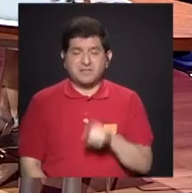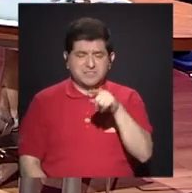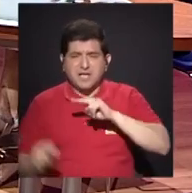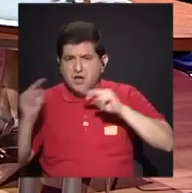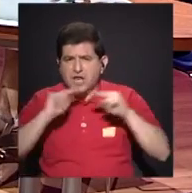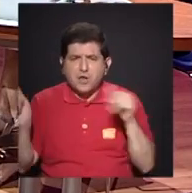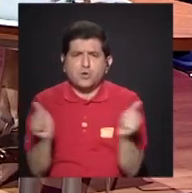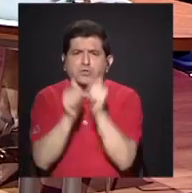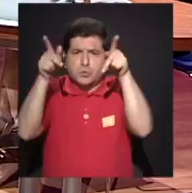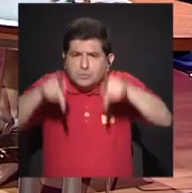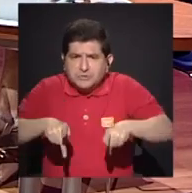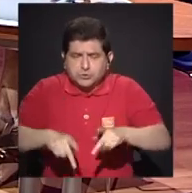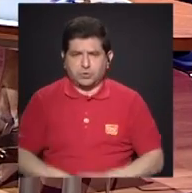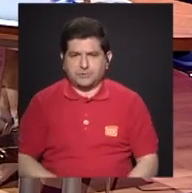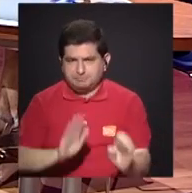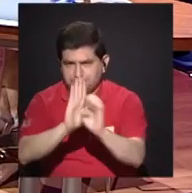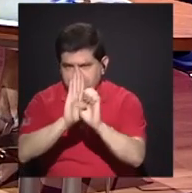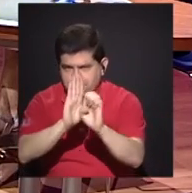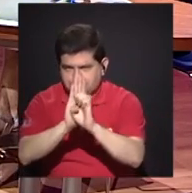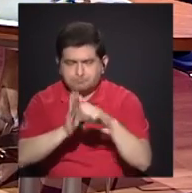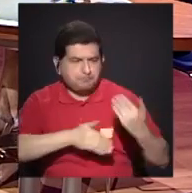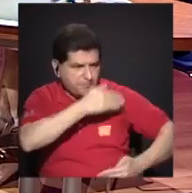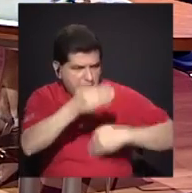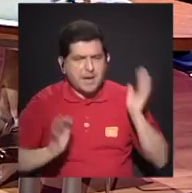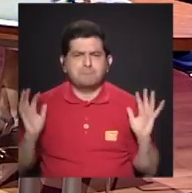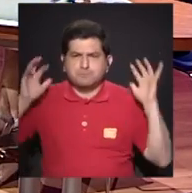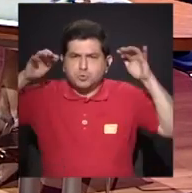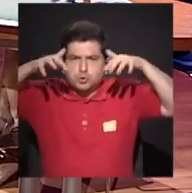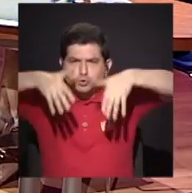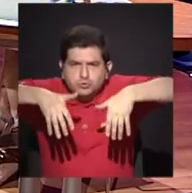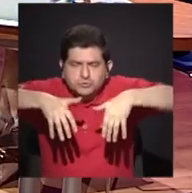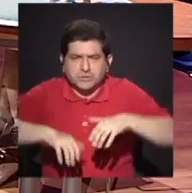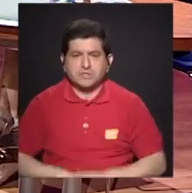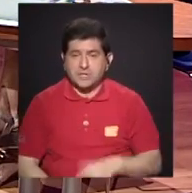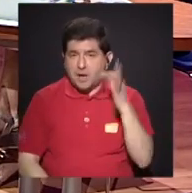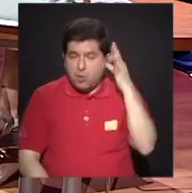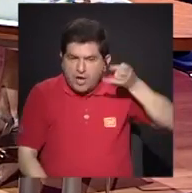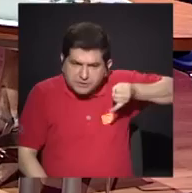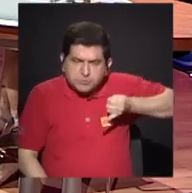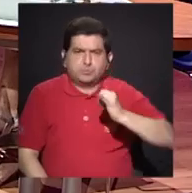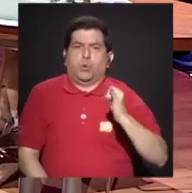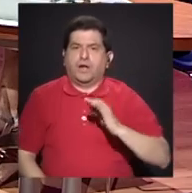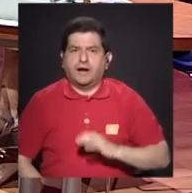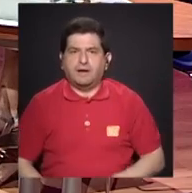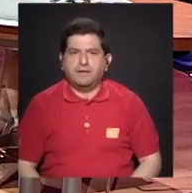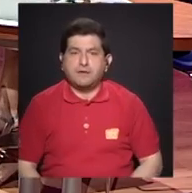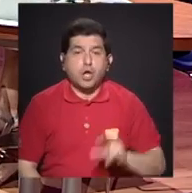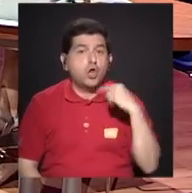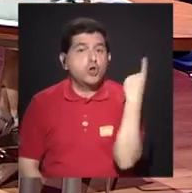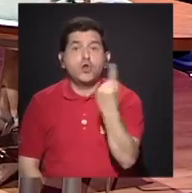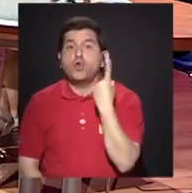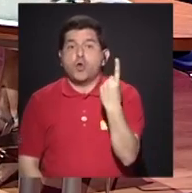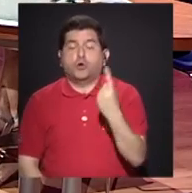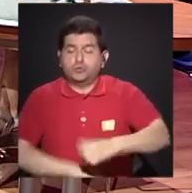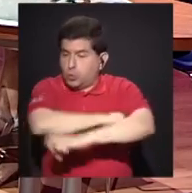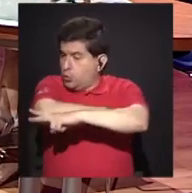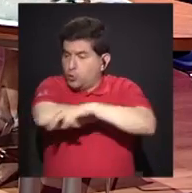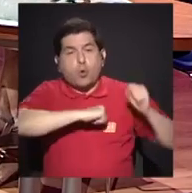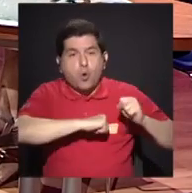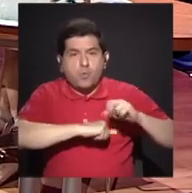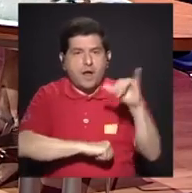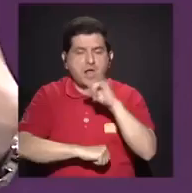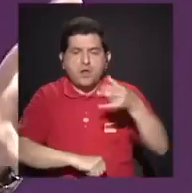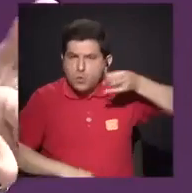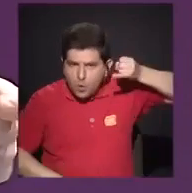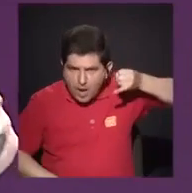de personas. Por ejemplo, en los procesos migratorios, a las mujeres nos violan. No solamente, digamos, nos roban, sino que además